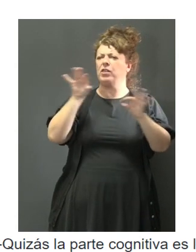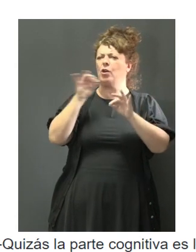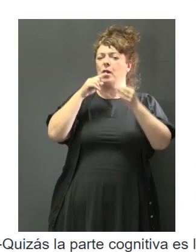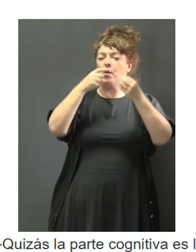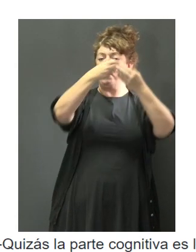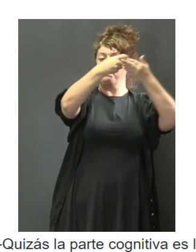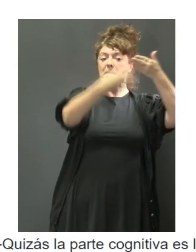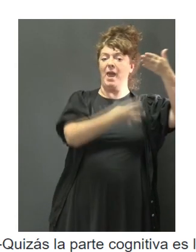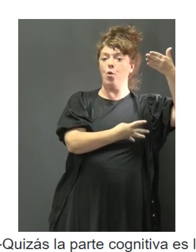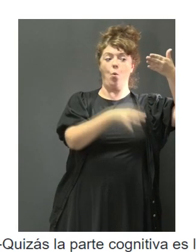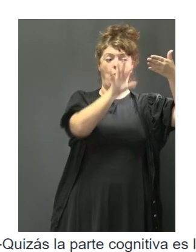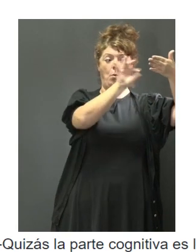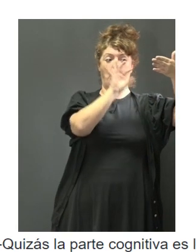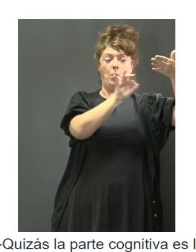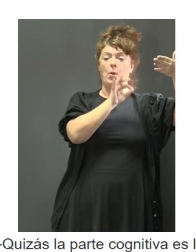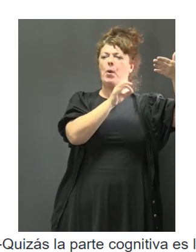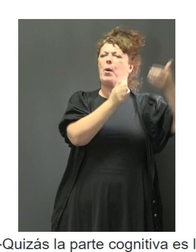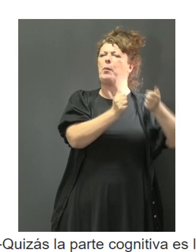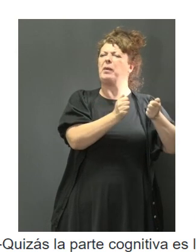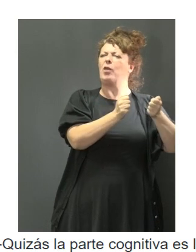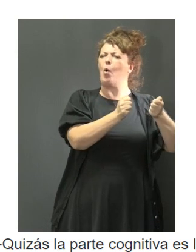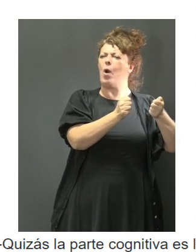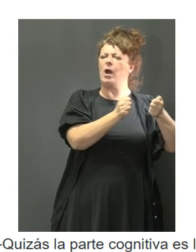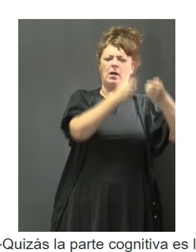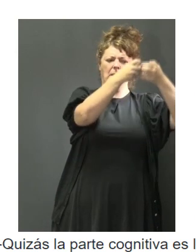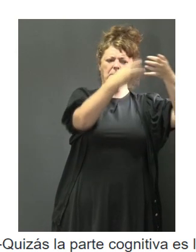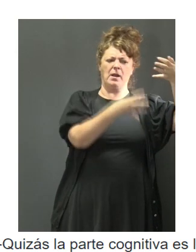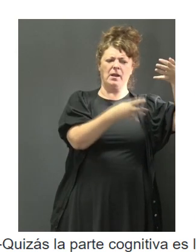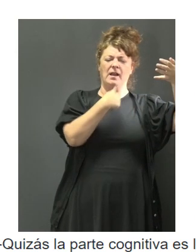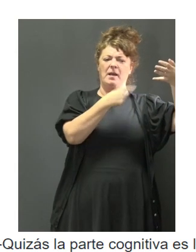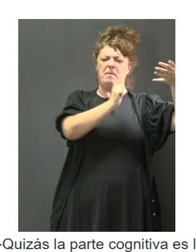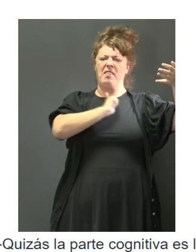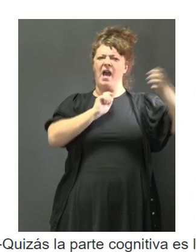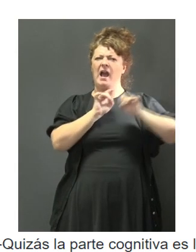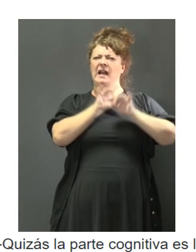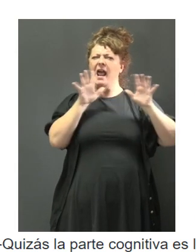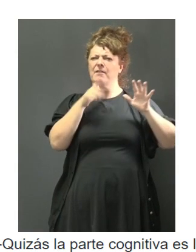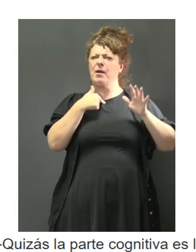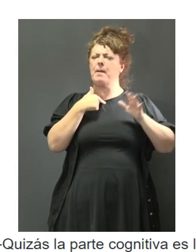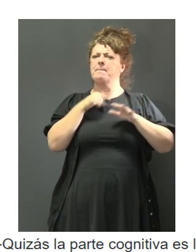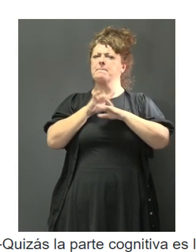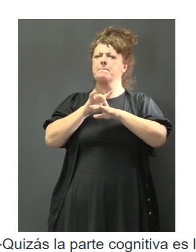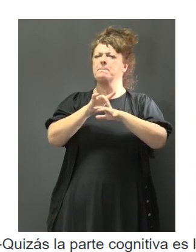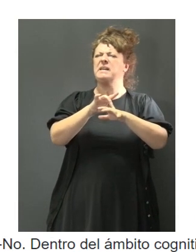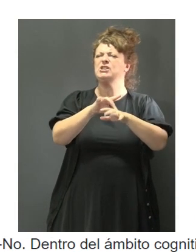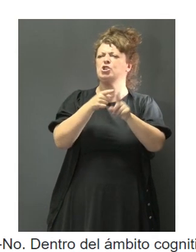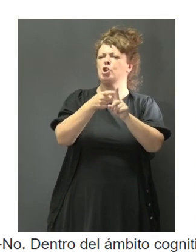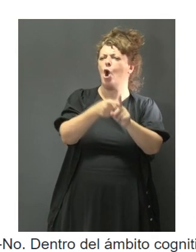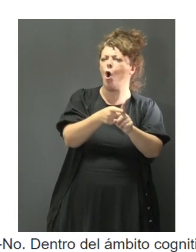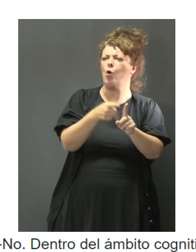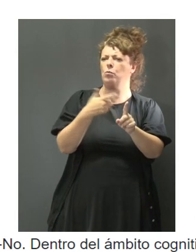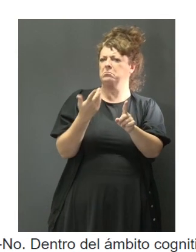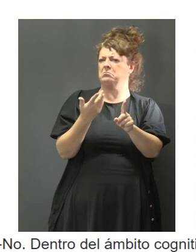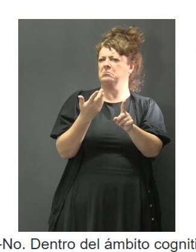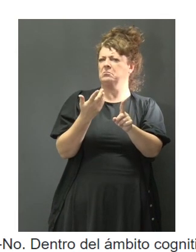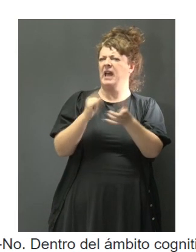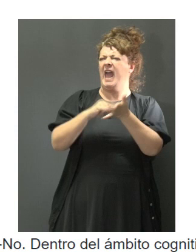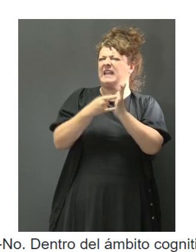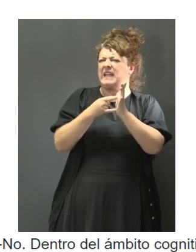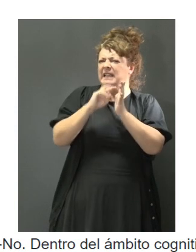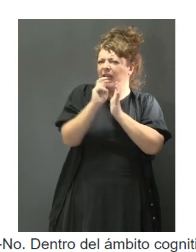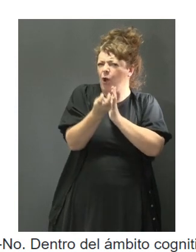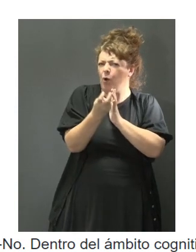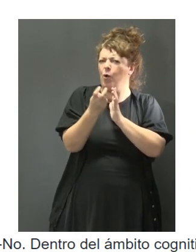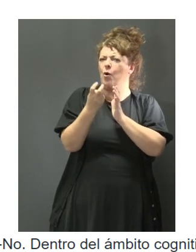de videojuegos que te clarifican qué misiones tienes que seguir con otro tipo